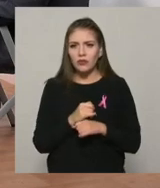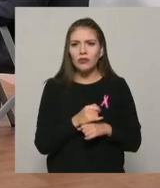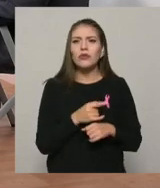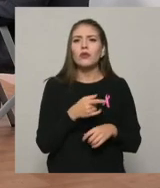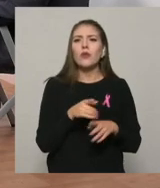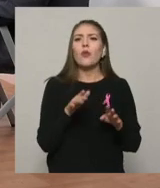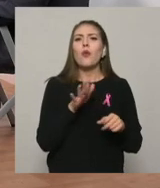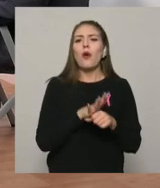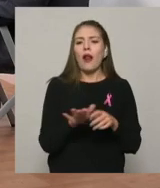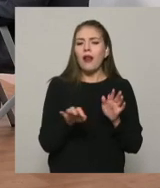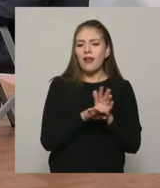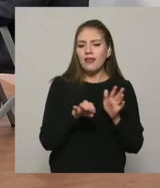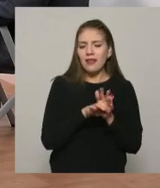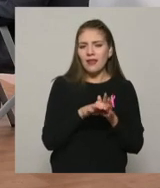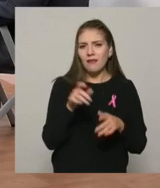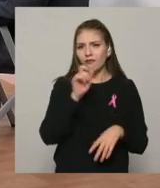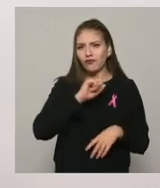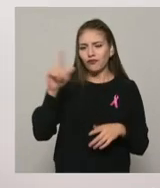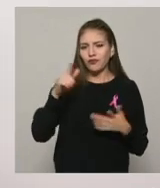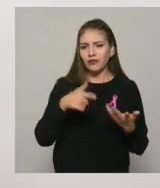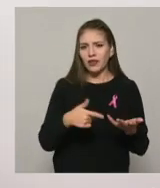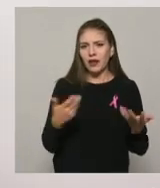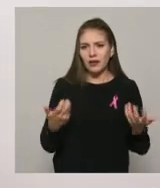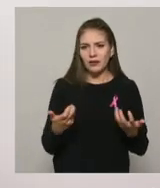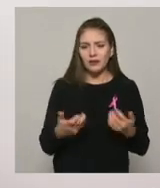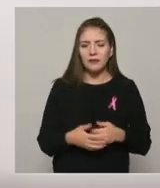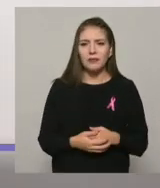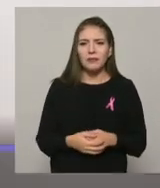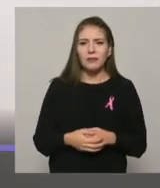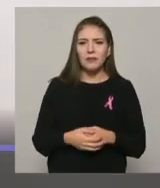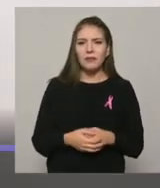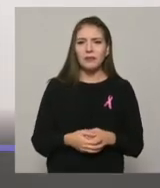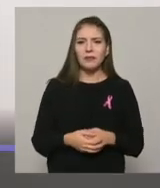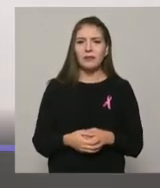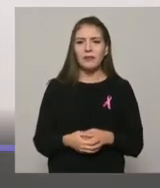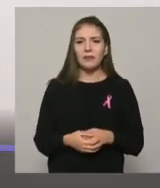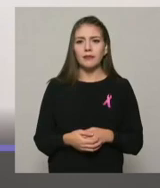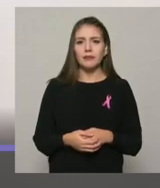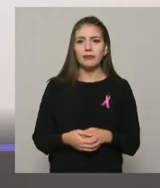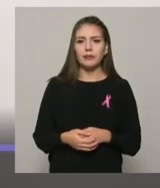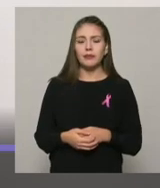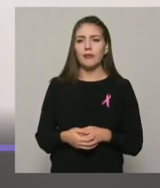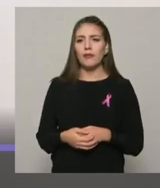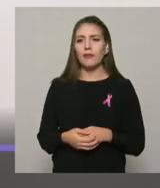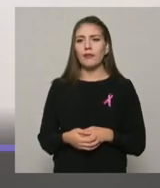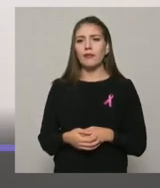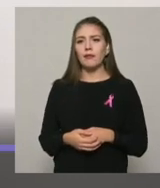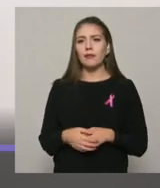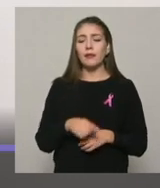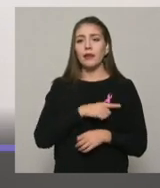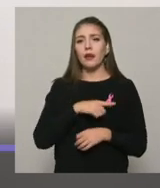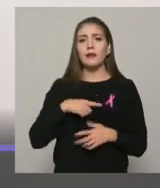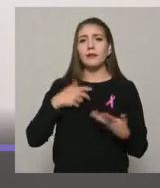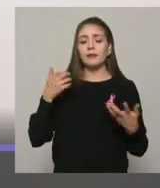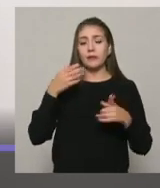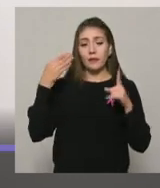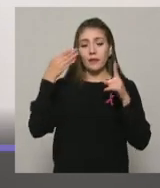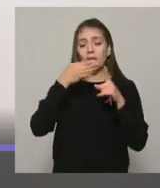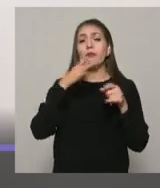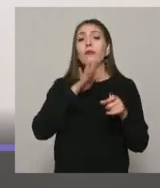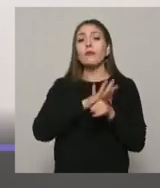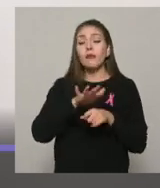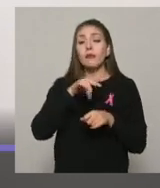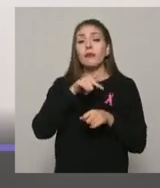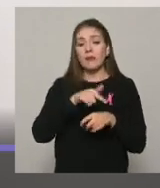esto? Pues yo creo que lo que tenemos que hacer es mantener el objetivo de entregarle a las personas la información